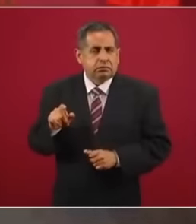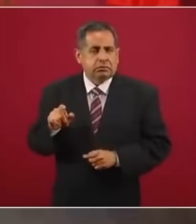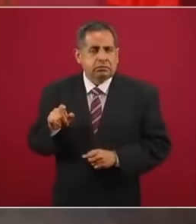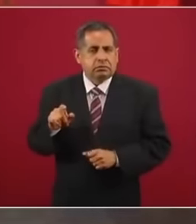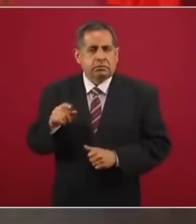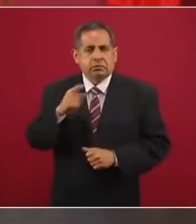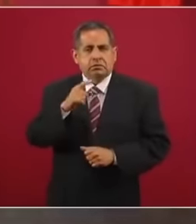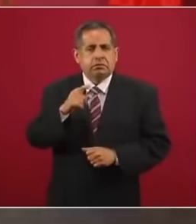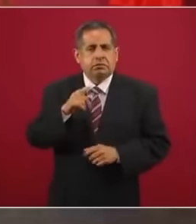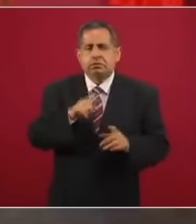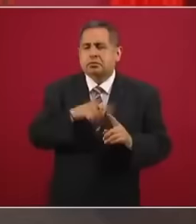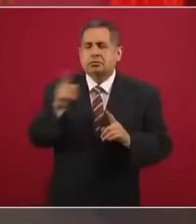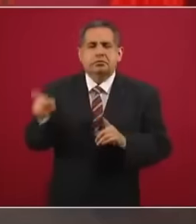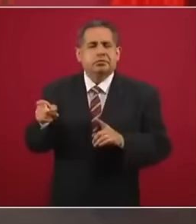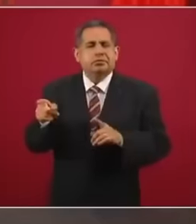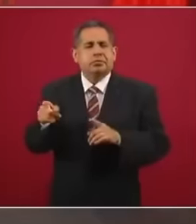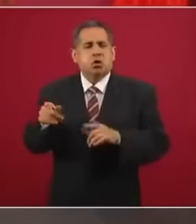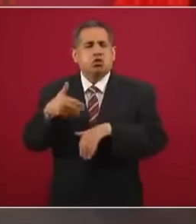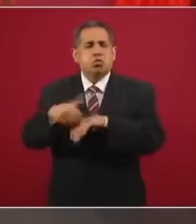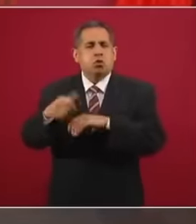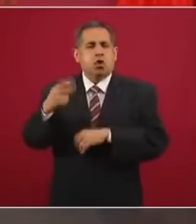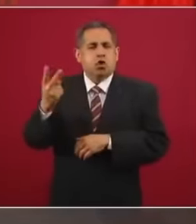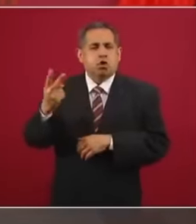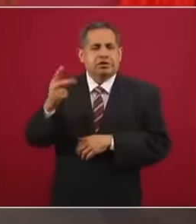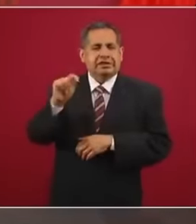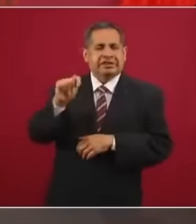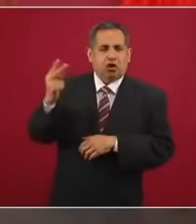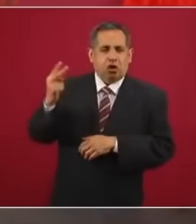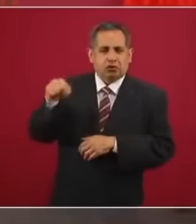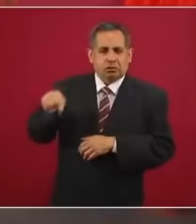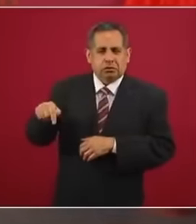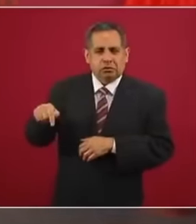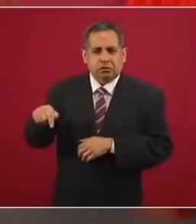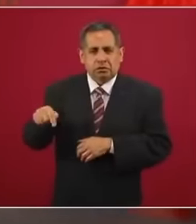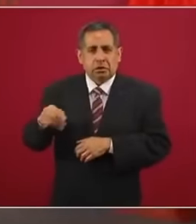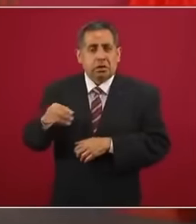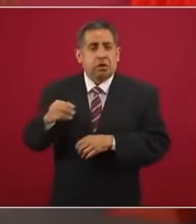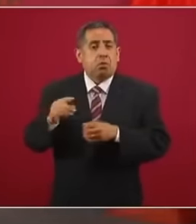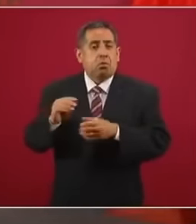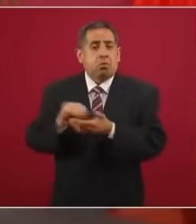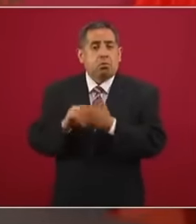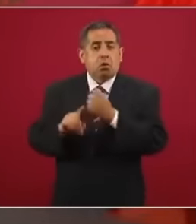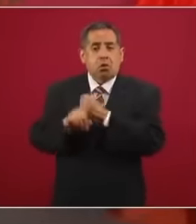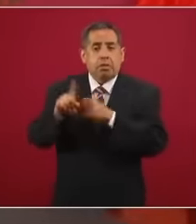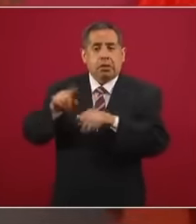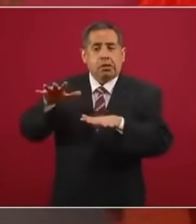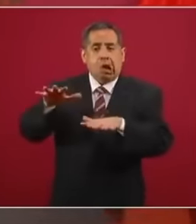la terminal 2, tenemos problemas de hundimiento,